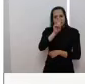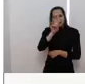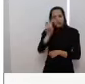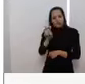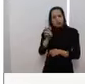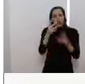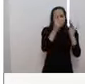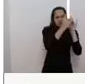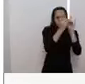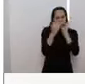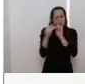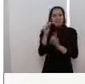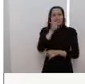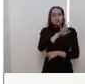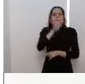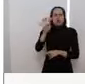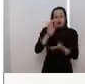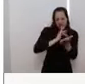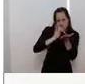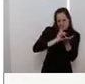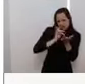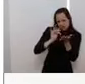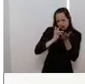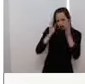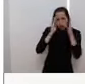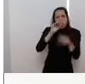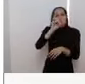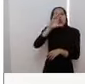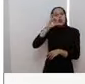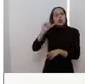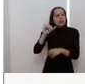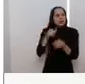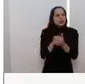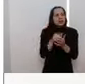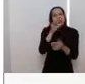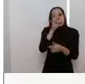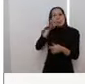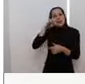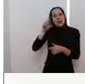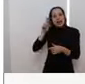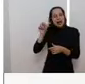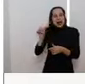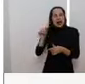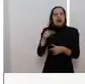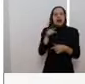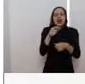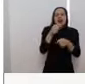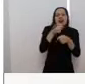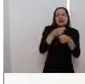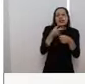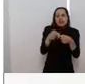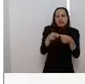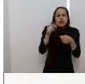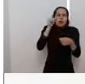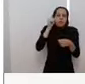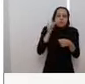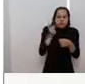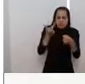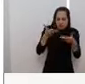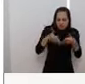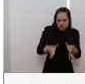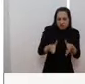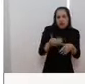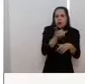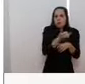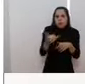59 camas de cuidado intensivo tpr hace referencia a trabajo de parto y esas son exclusivas para maternidad 9